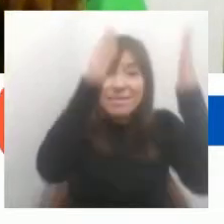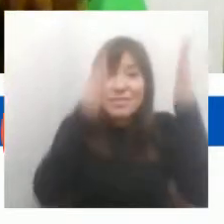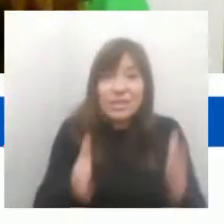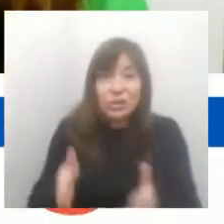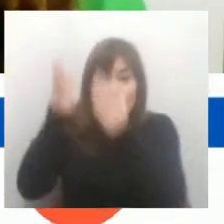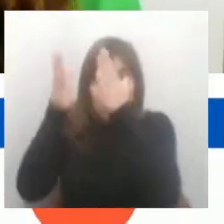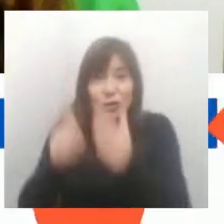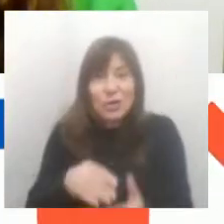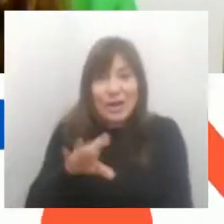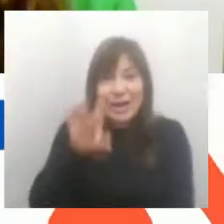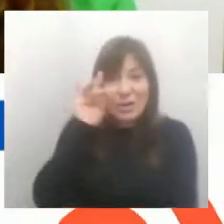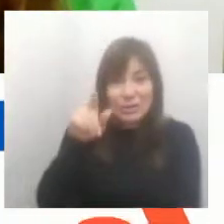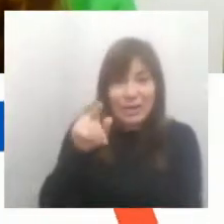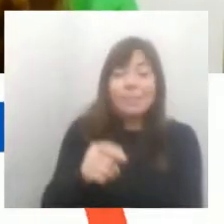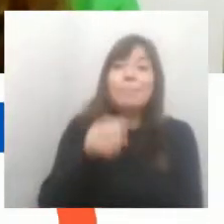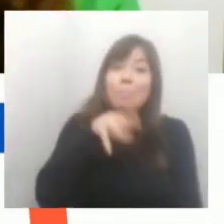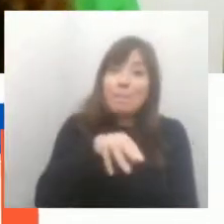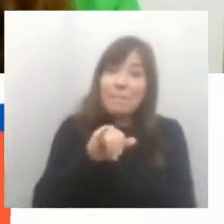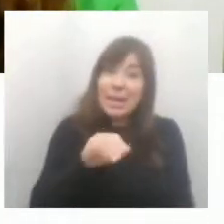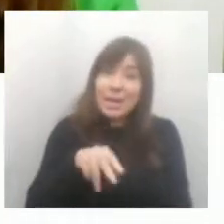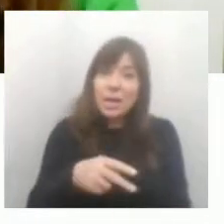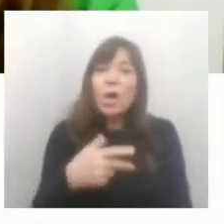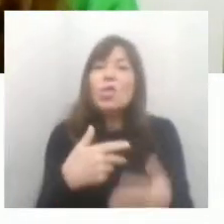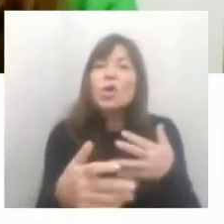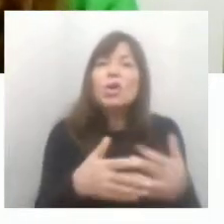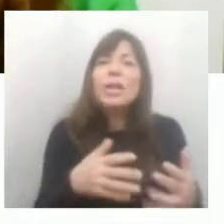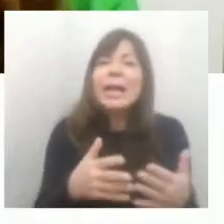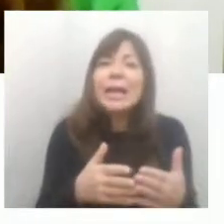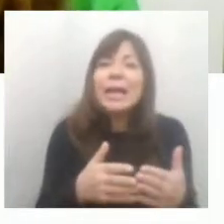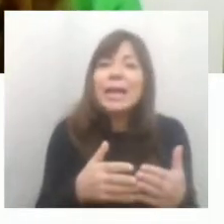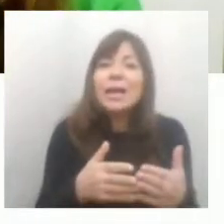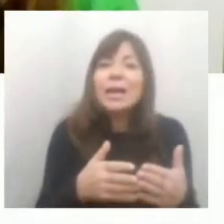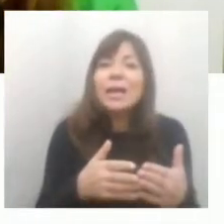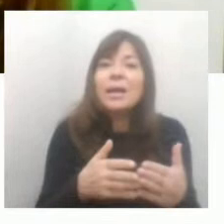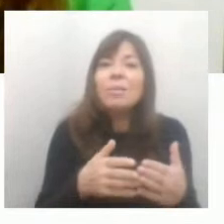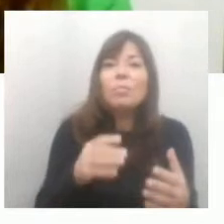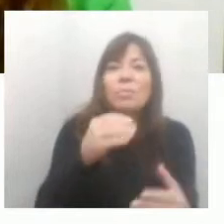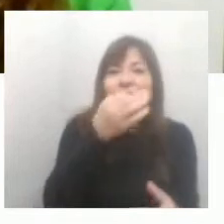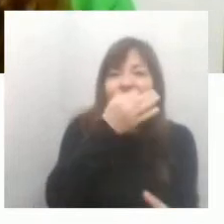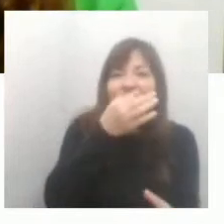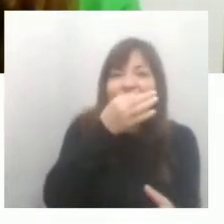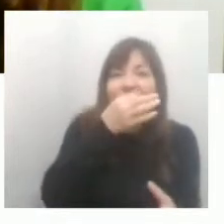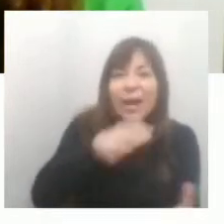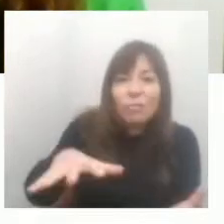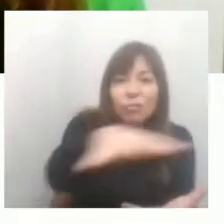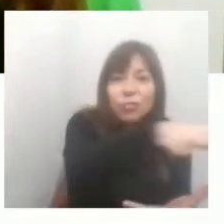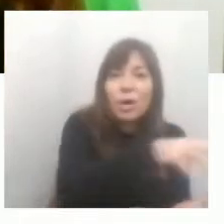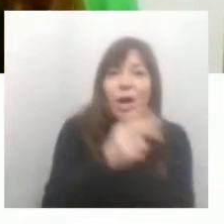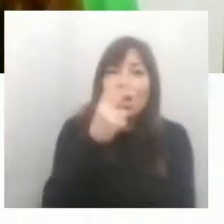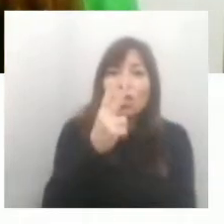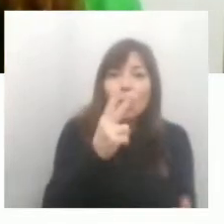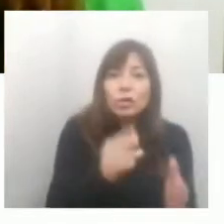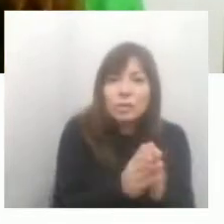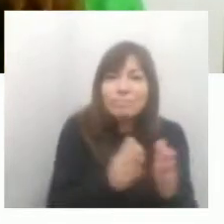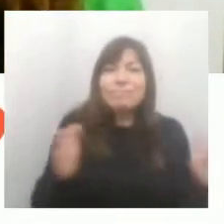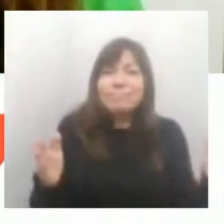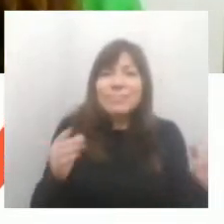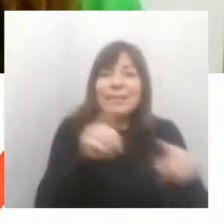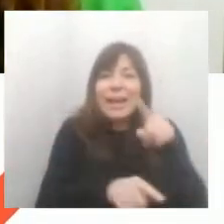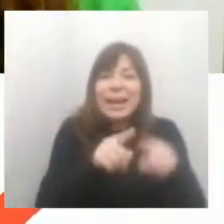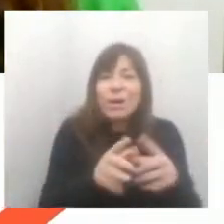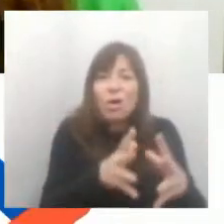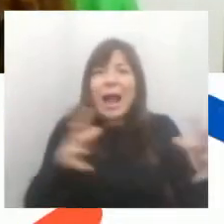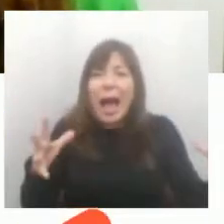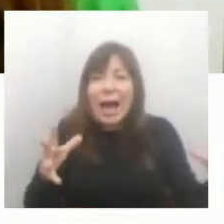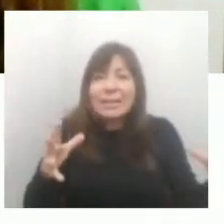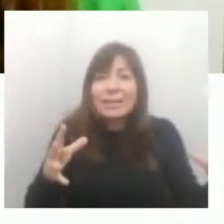podemos encontrar. El MIM está ubicado, para que se hagan la idea, en una gran área verde de 2 hectáreas dentro del Parque Brasil. Esto es en la comuna